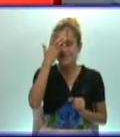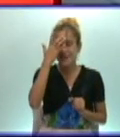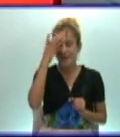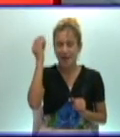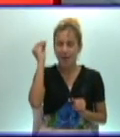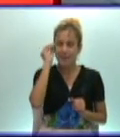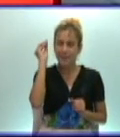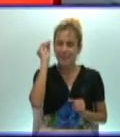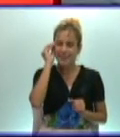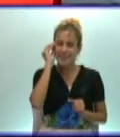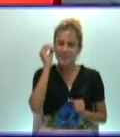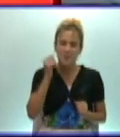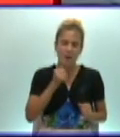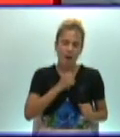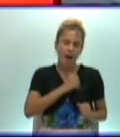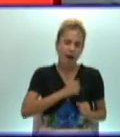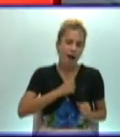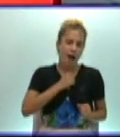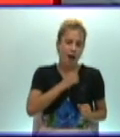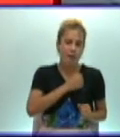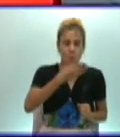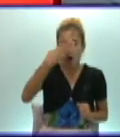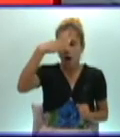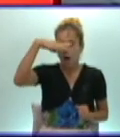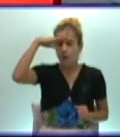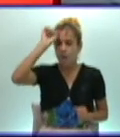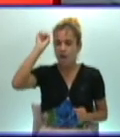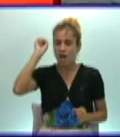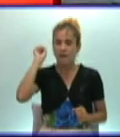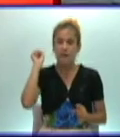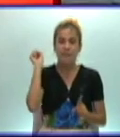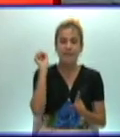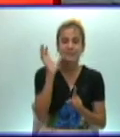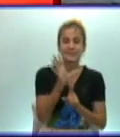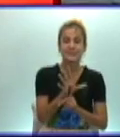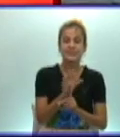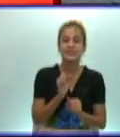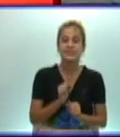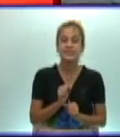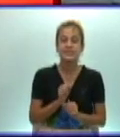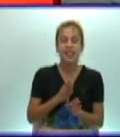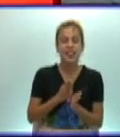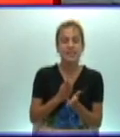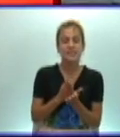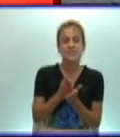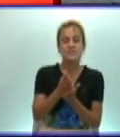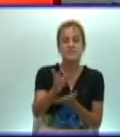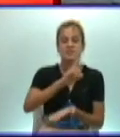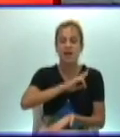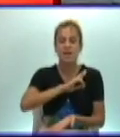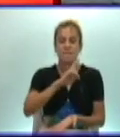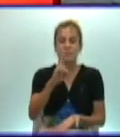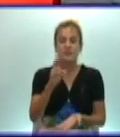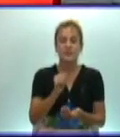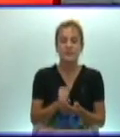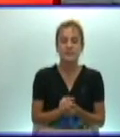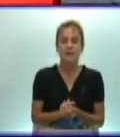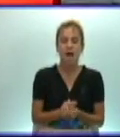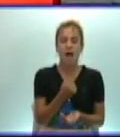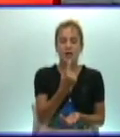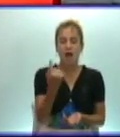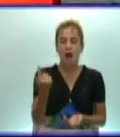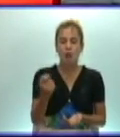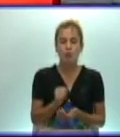aprendimos que el amor a la patria está a partir precisamente de la disciplina y la responsabilidad que tengamos cada